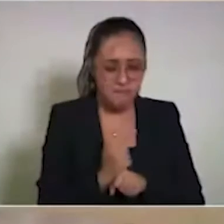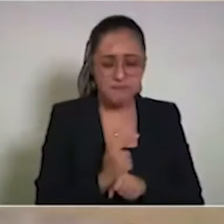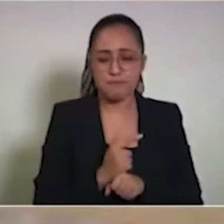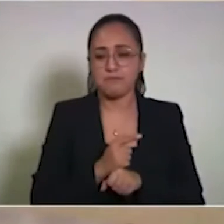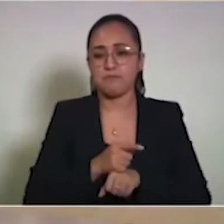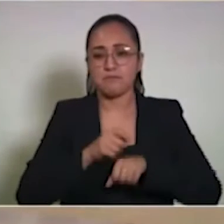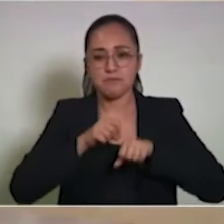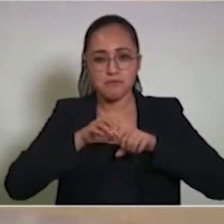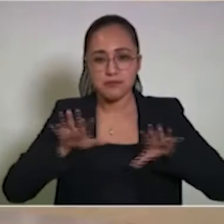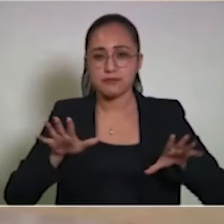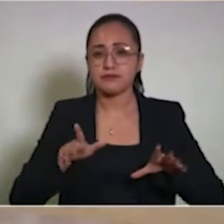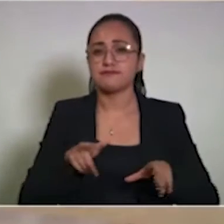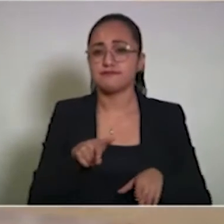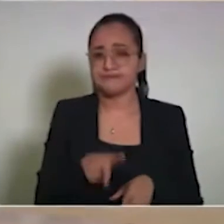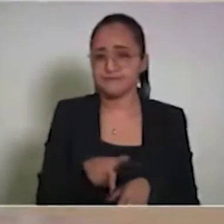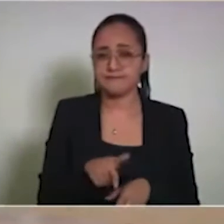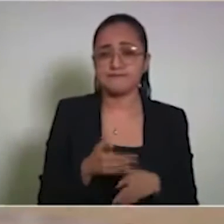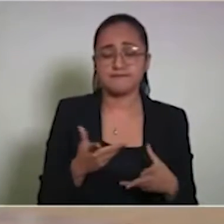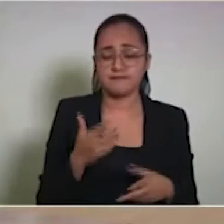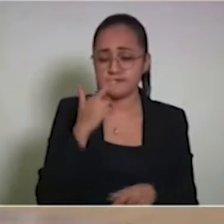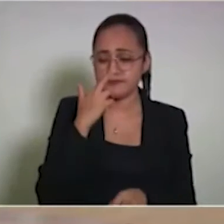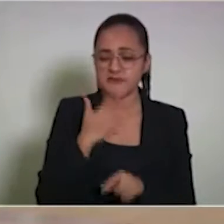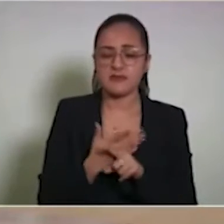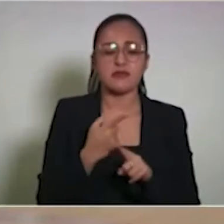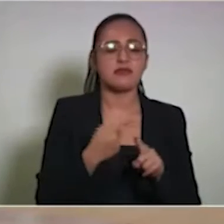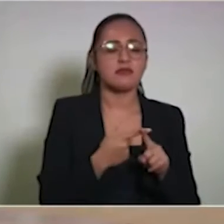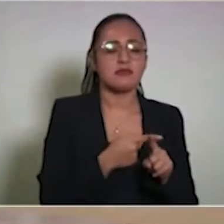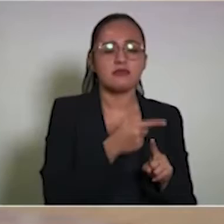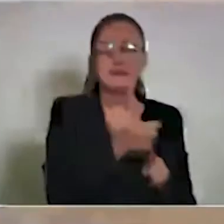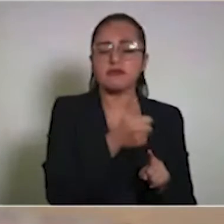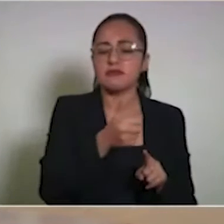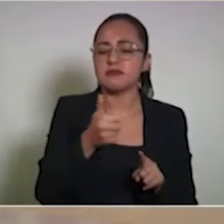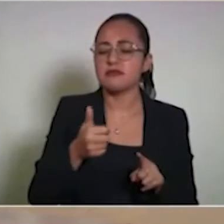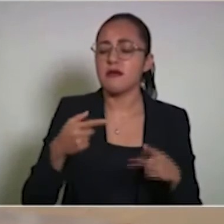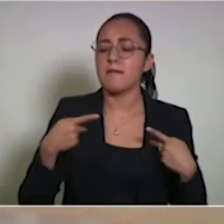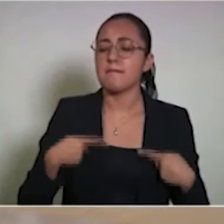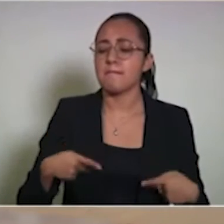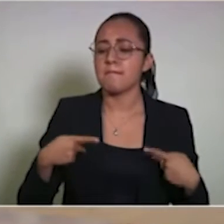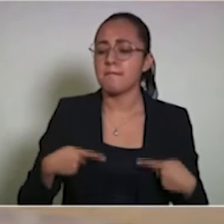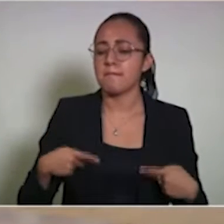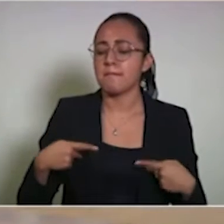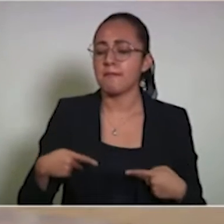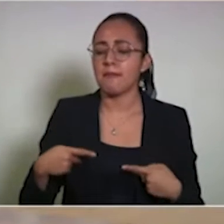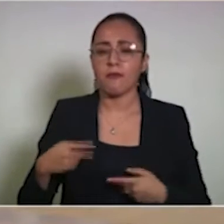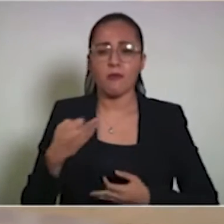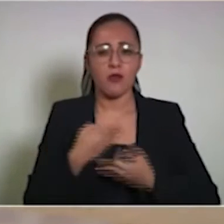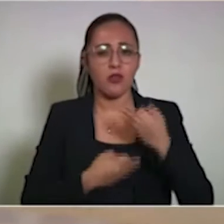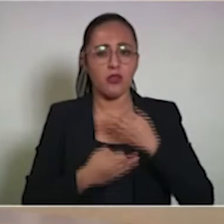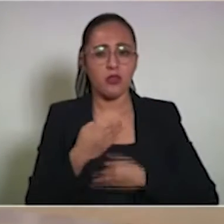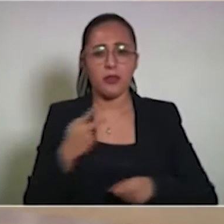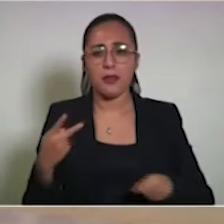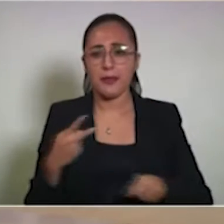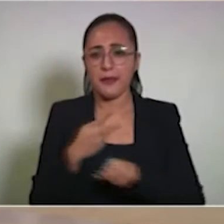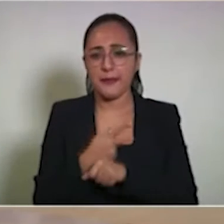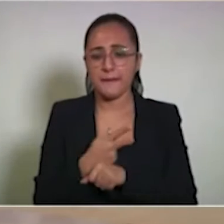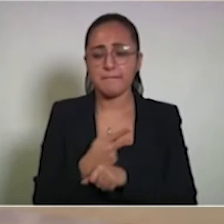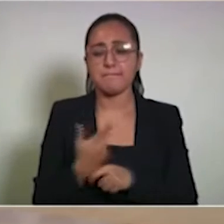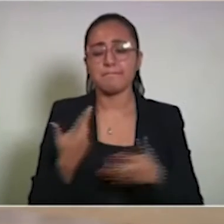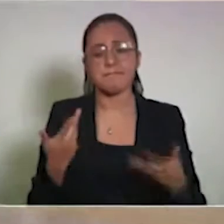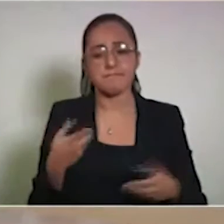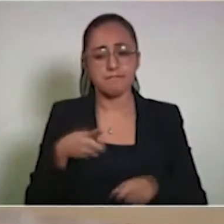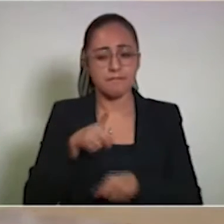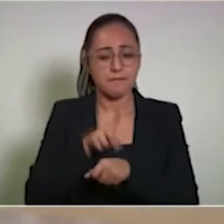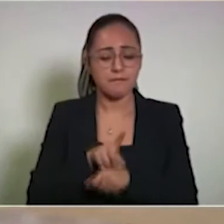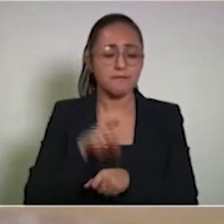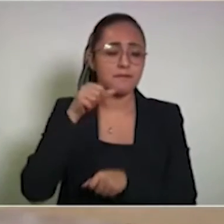dilucidando la responsabilidad, en su caso, de todo lo que ocurrió